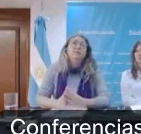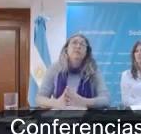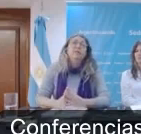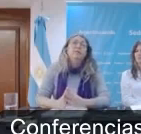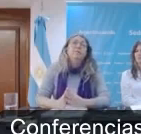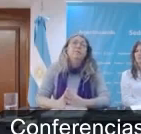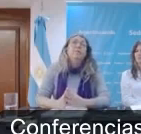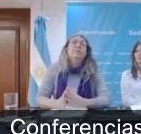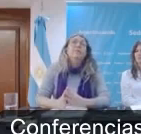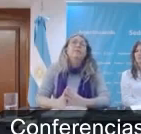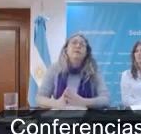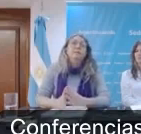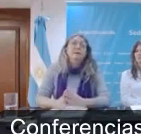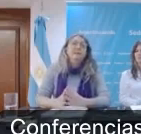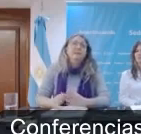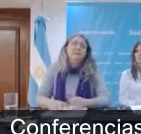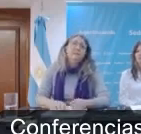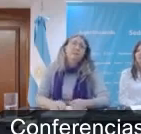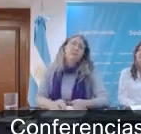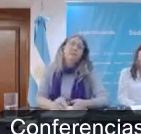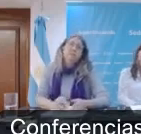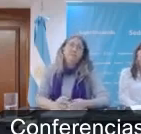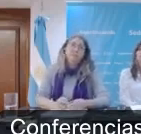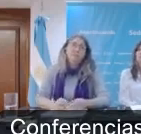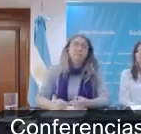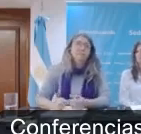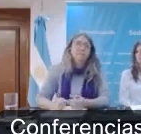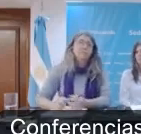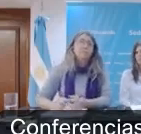persona, desde lo que le pasa a la persona.